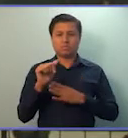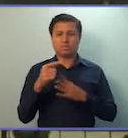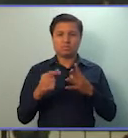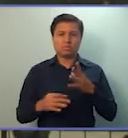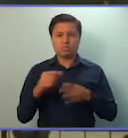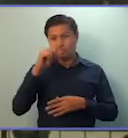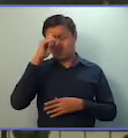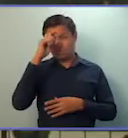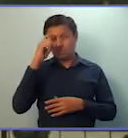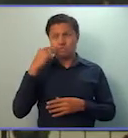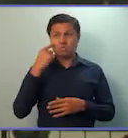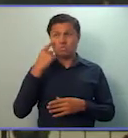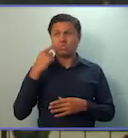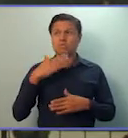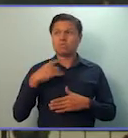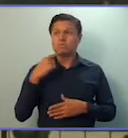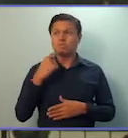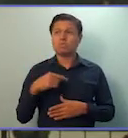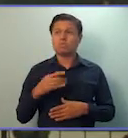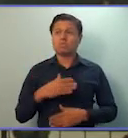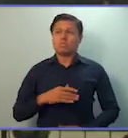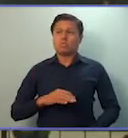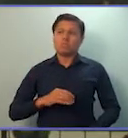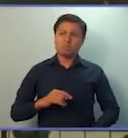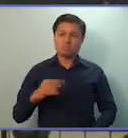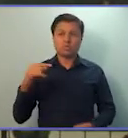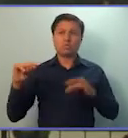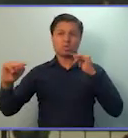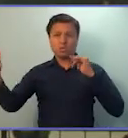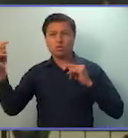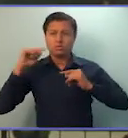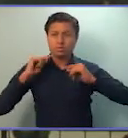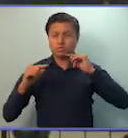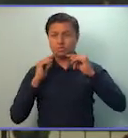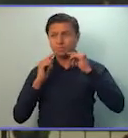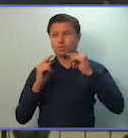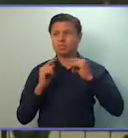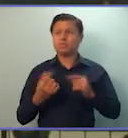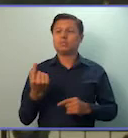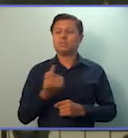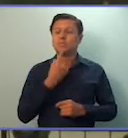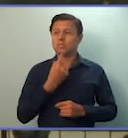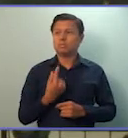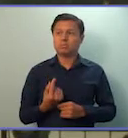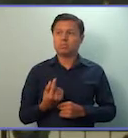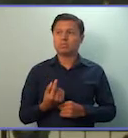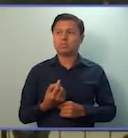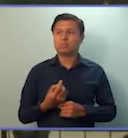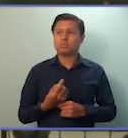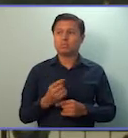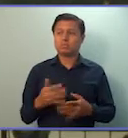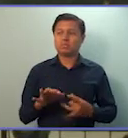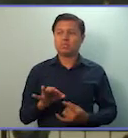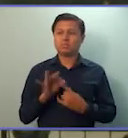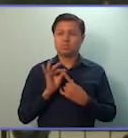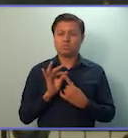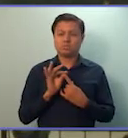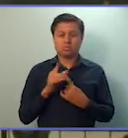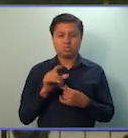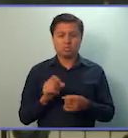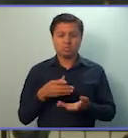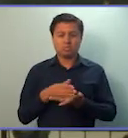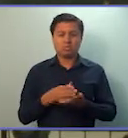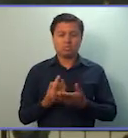está a una disposición que deben de tener en cuenta los patronos este sobre las personas que han sido seleccionadas para estar en